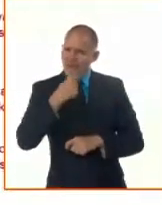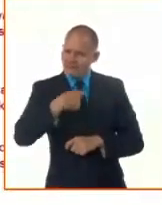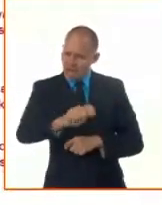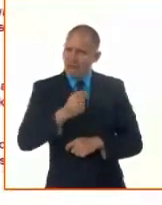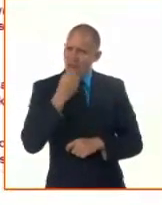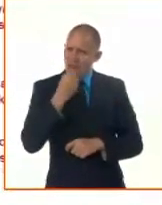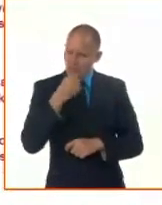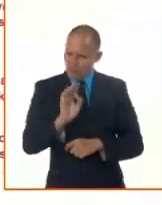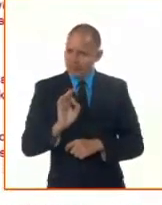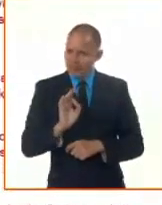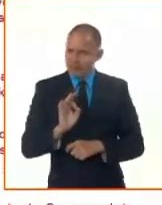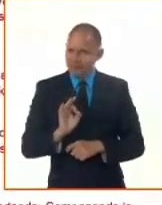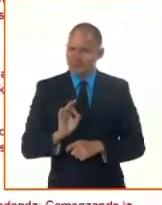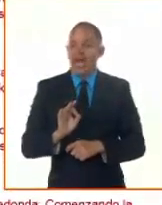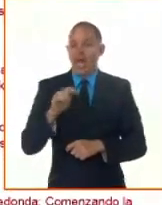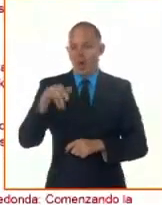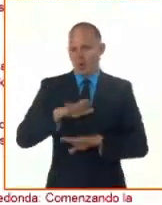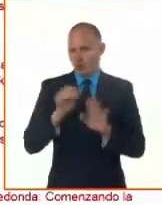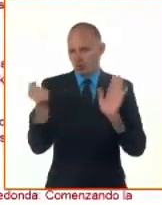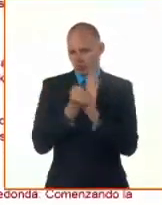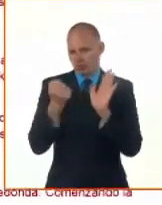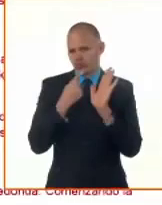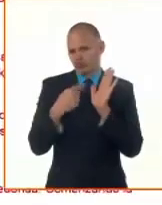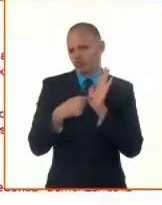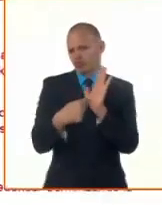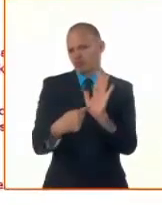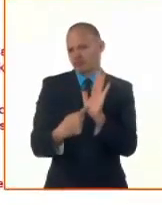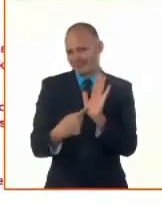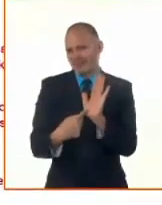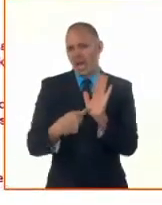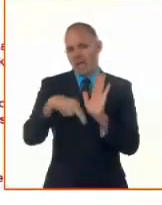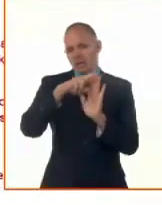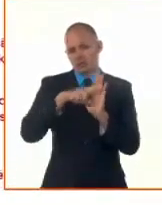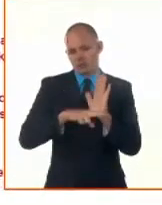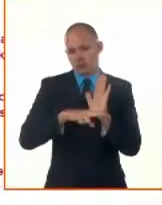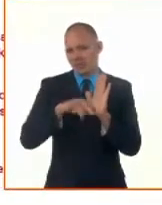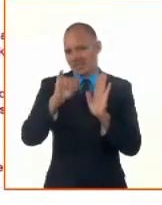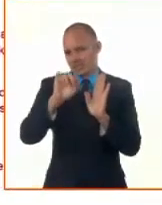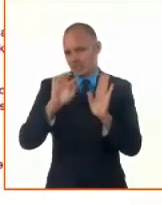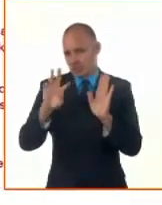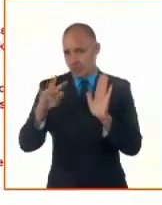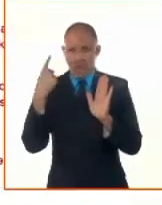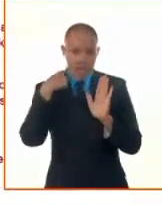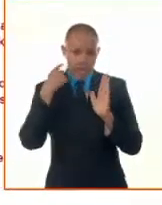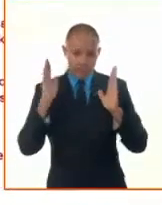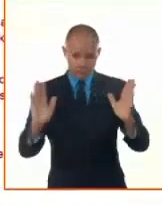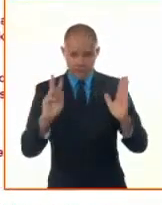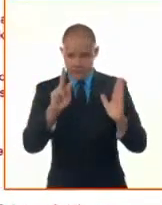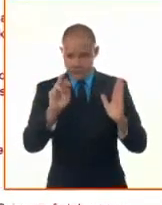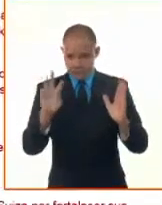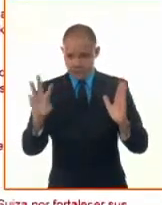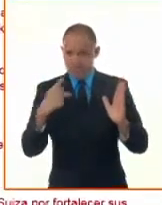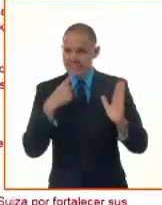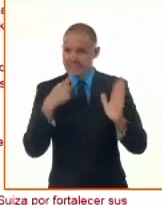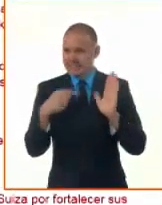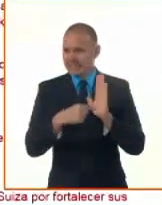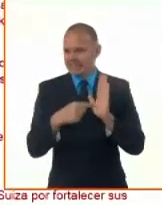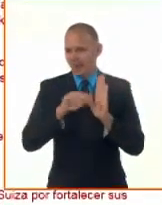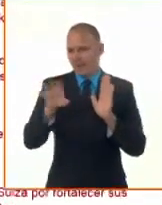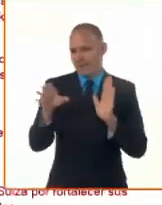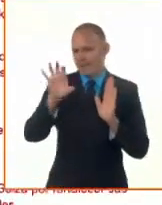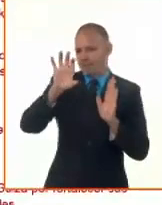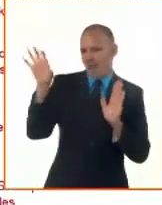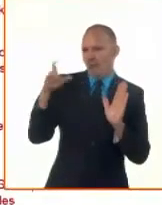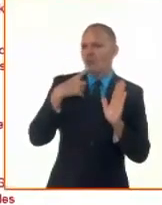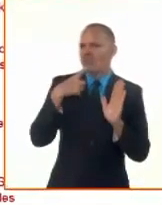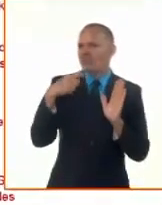2023 ha sido publicada la resolución 63 de 2023 del Banco Central de